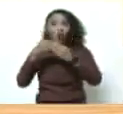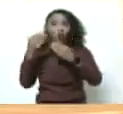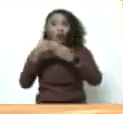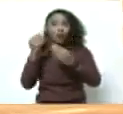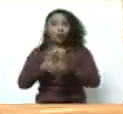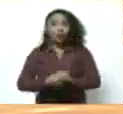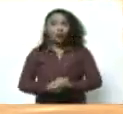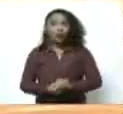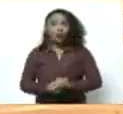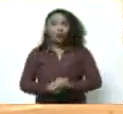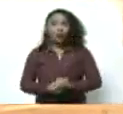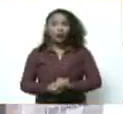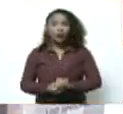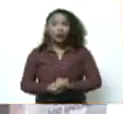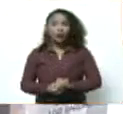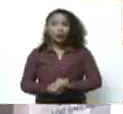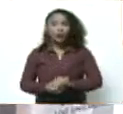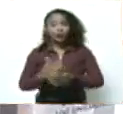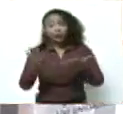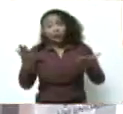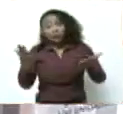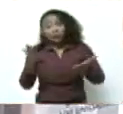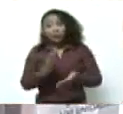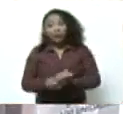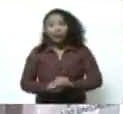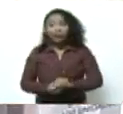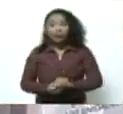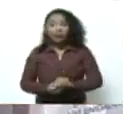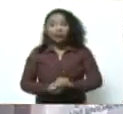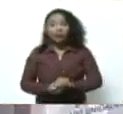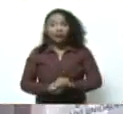$21,678. Obviamente que